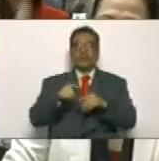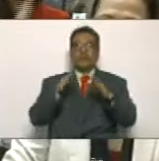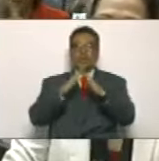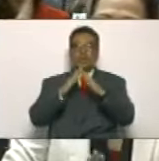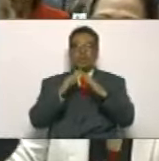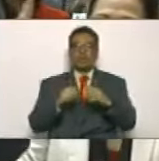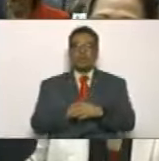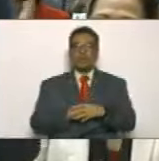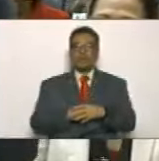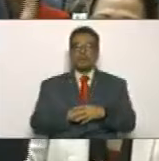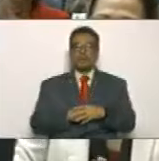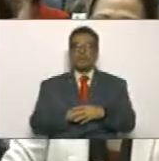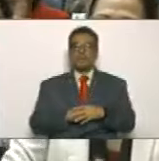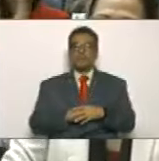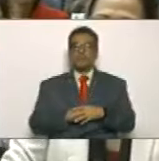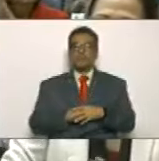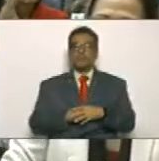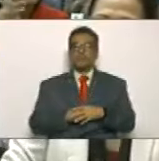hogar.